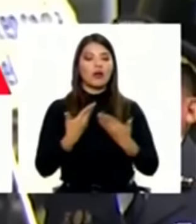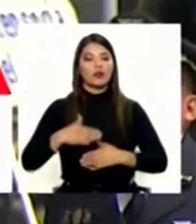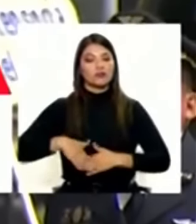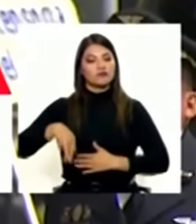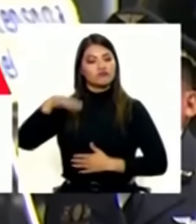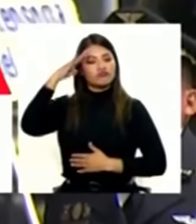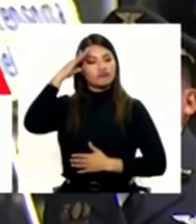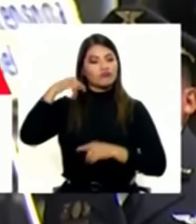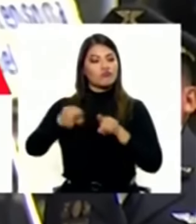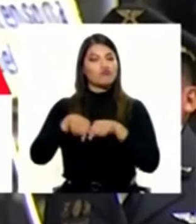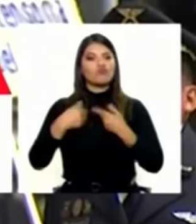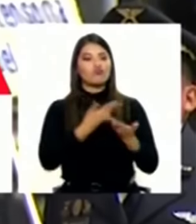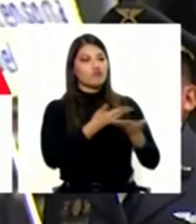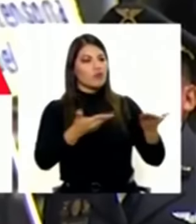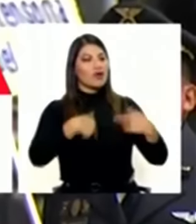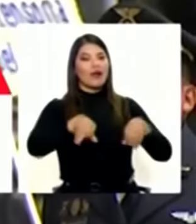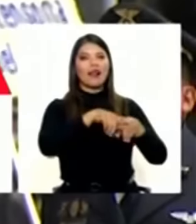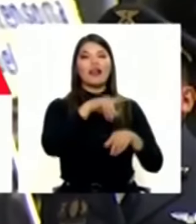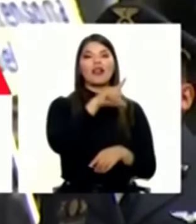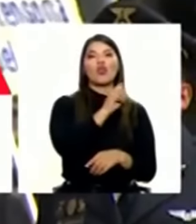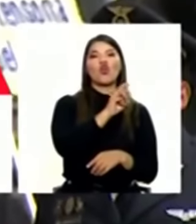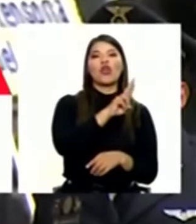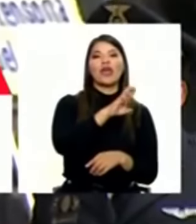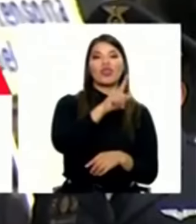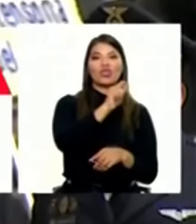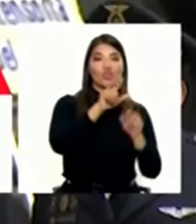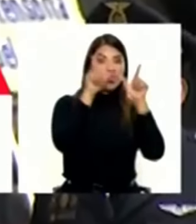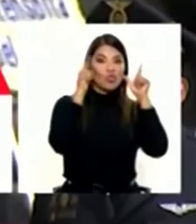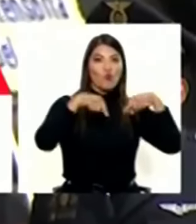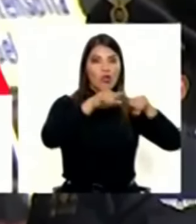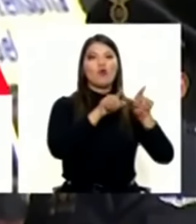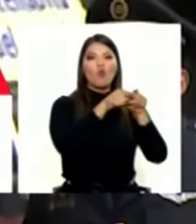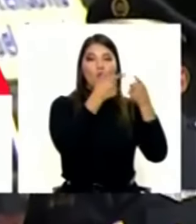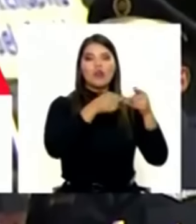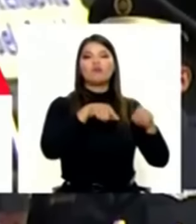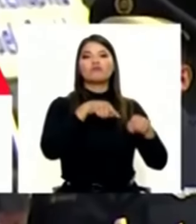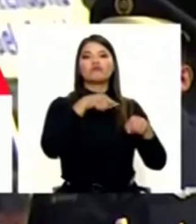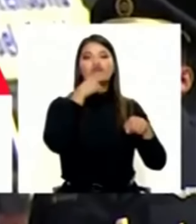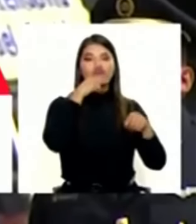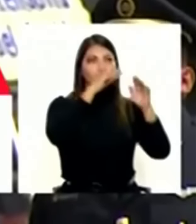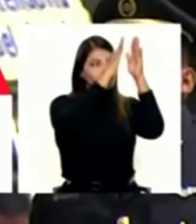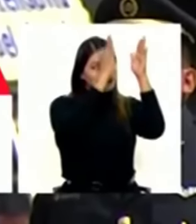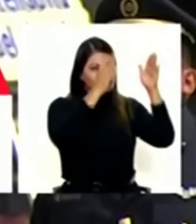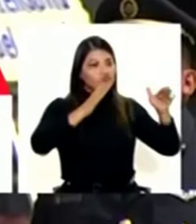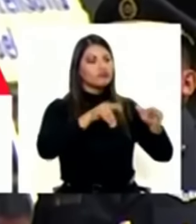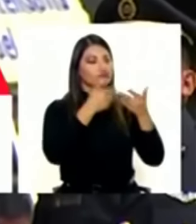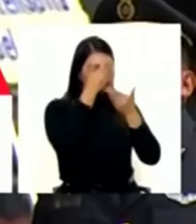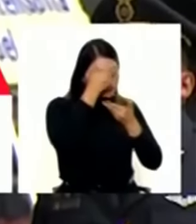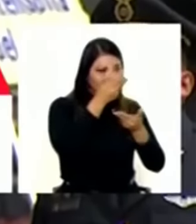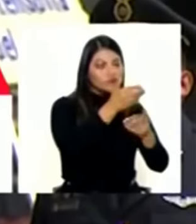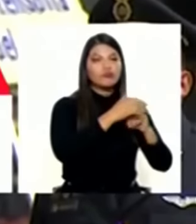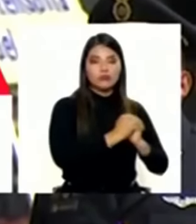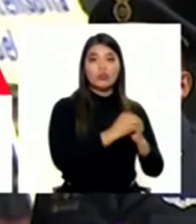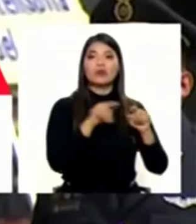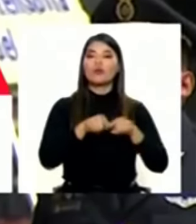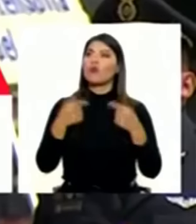Señora de Loreto, patrona de la Fuerza Aérea del Perú, por la unidad y